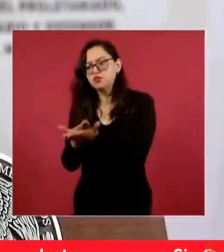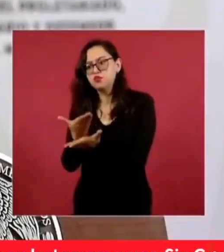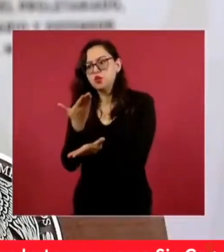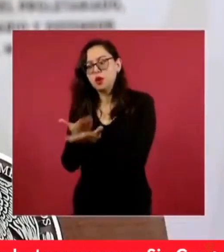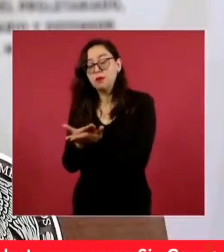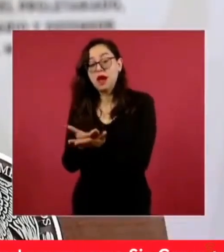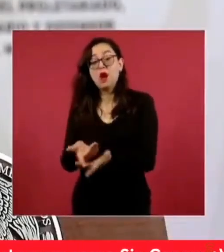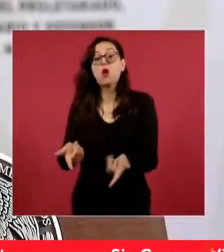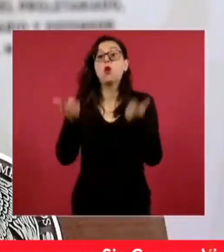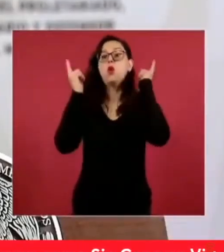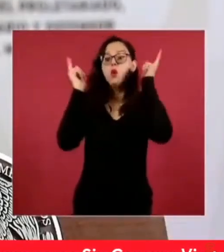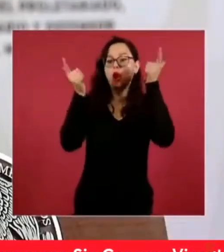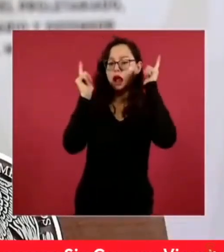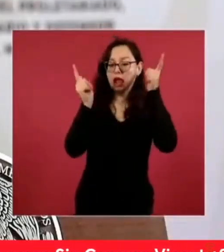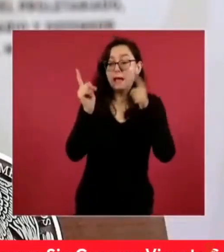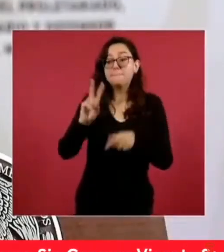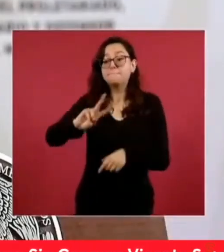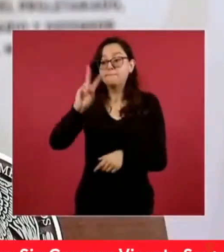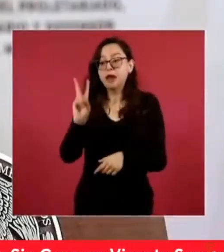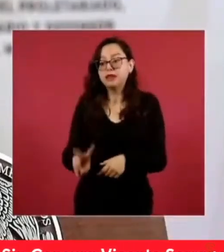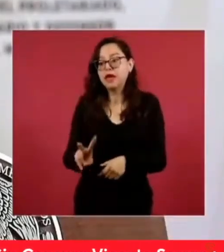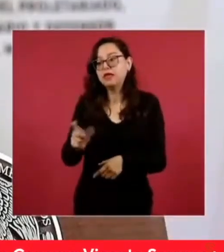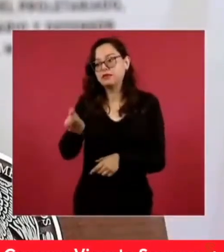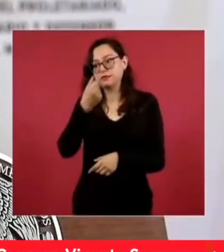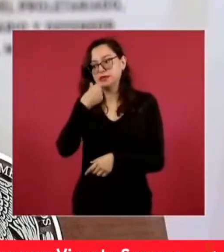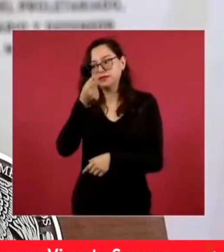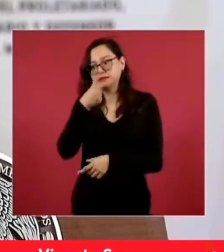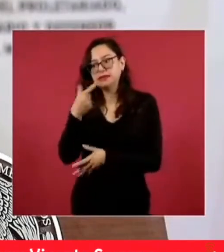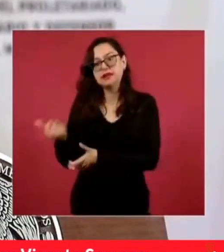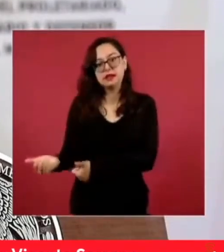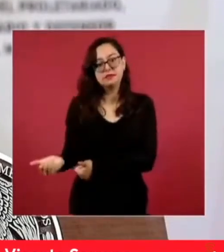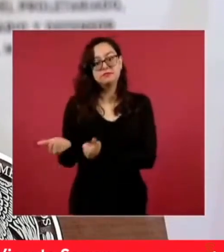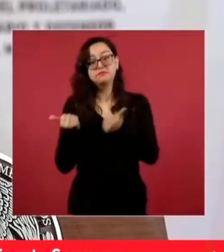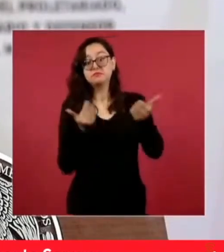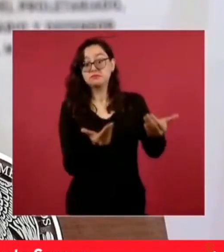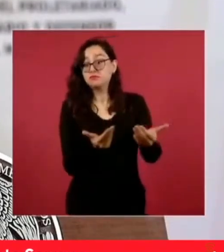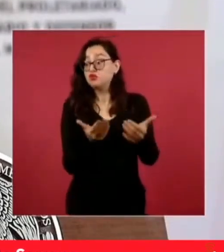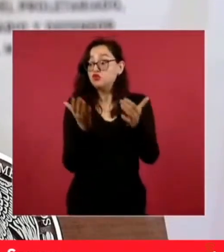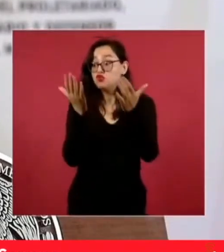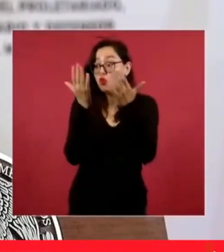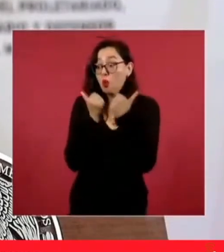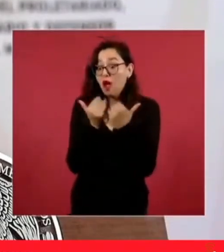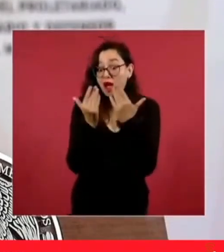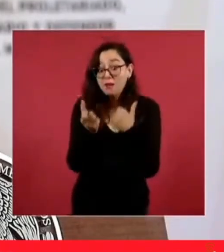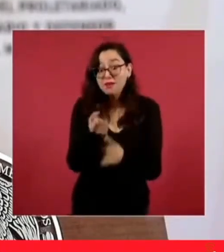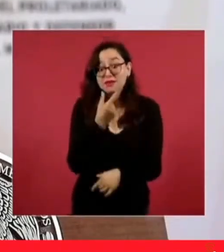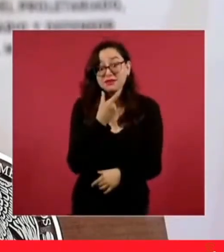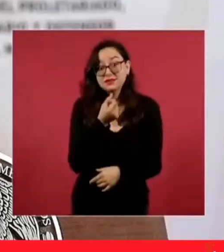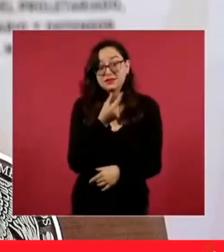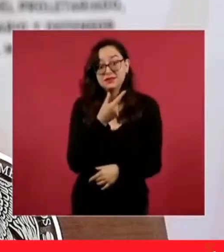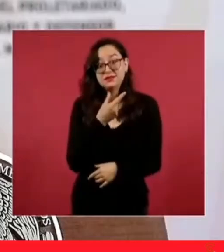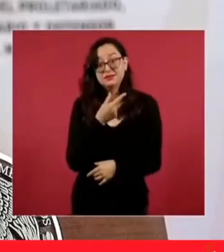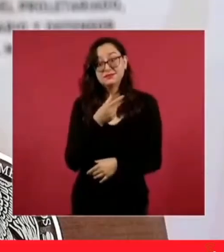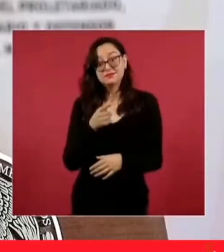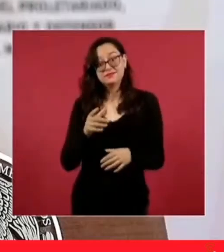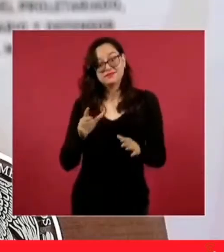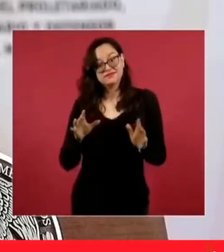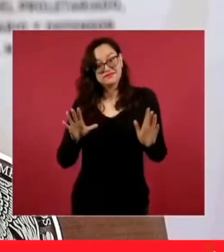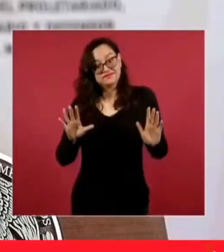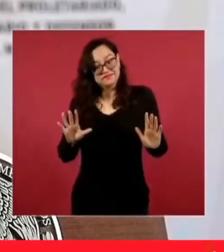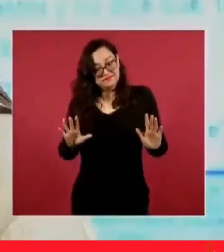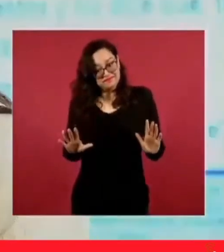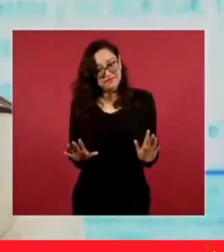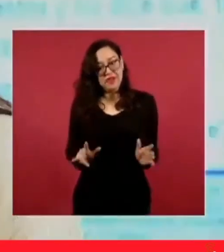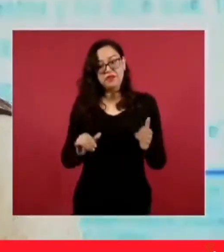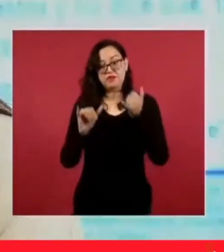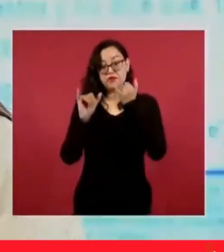de verdad, que así sea. De lo contrario, sería un fraude. Pero eso no